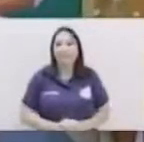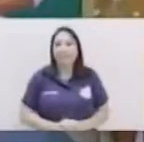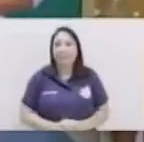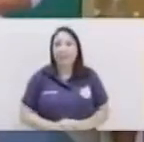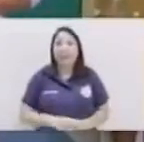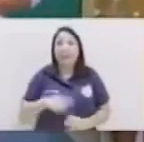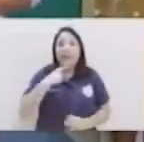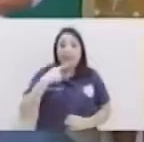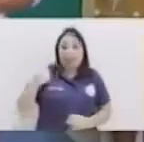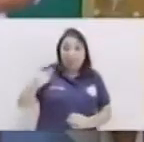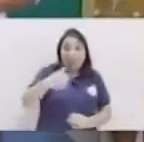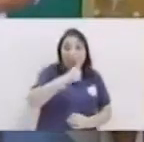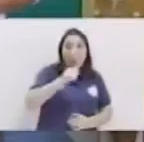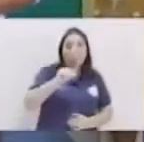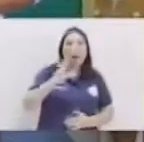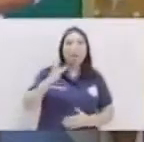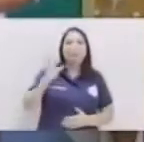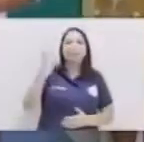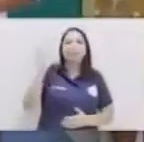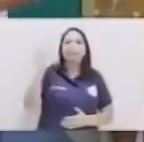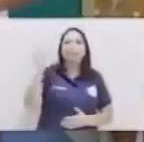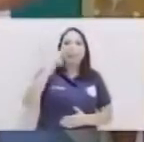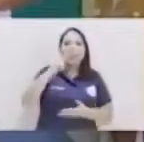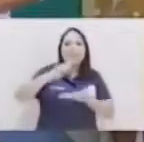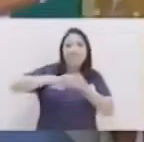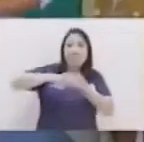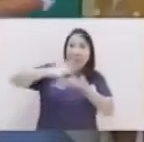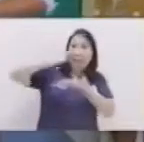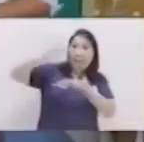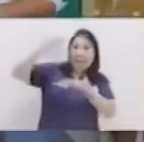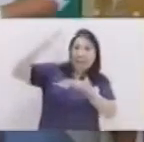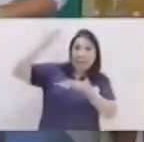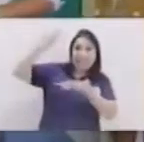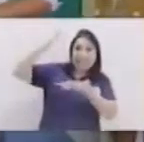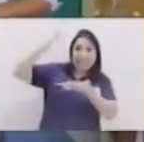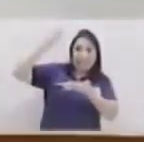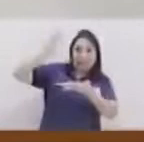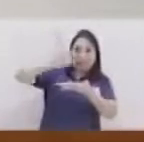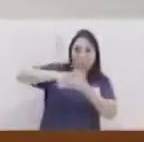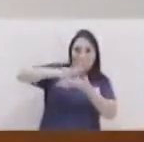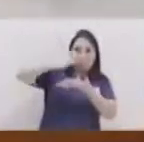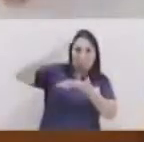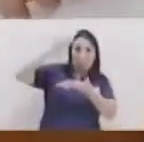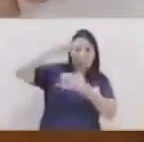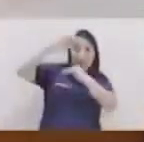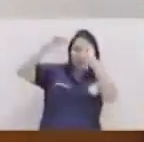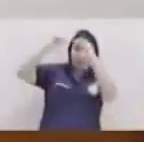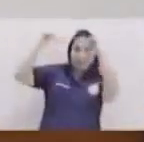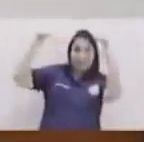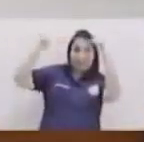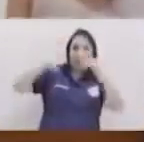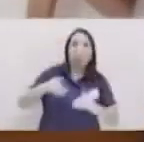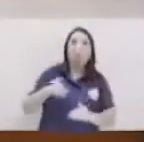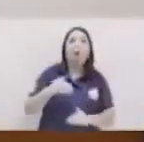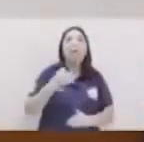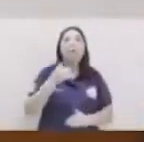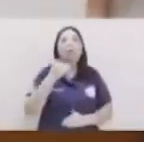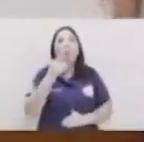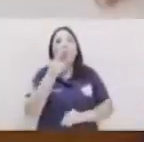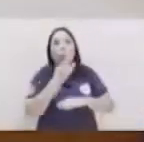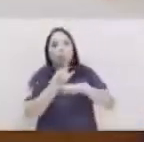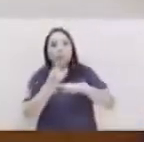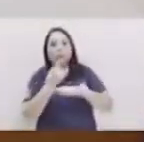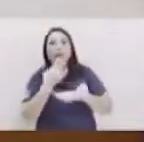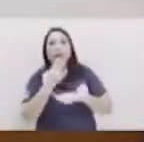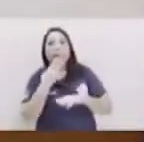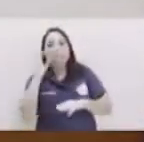de lo que tenemos en el cielo. Entonces, vamos a empezar a pintar de blanco con celeste,